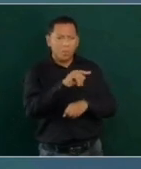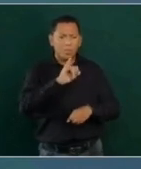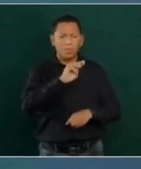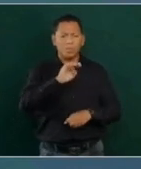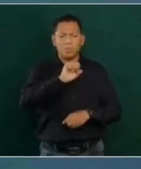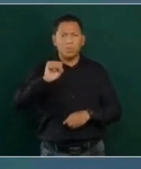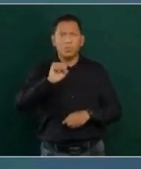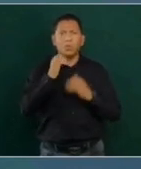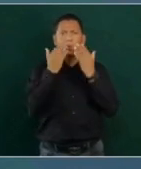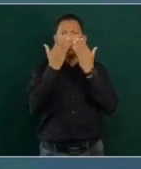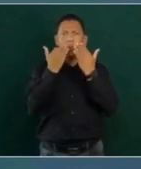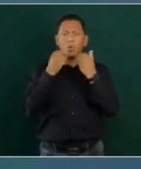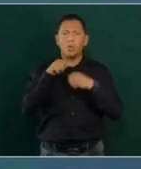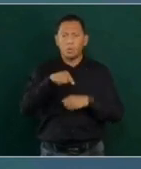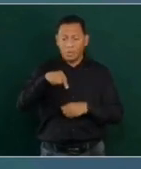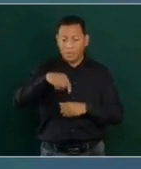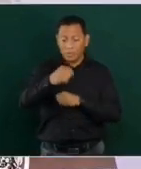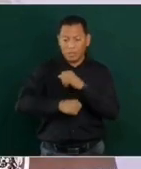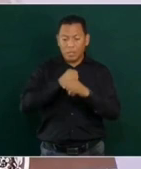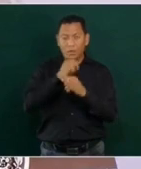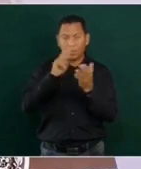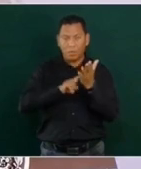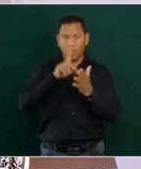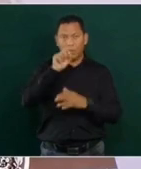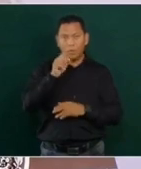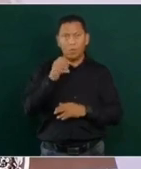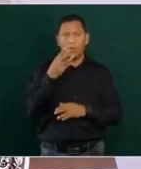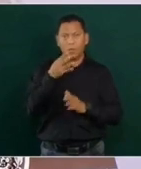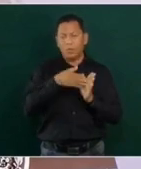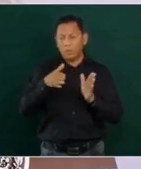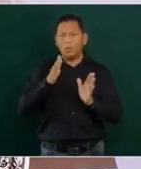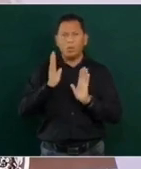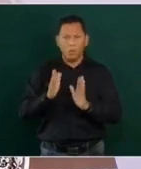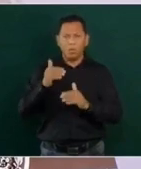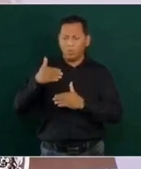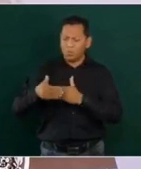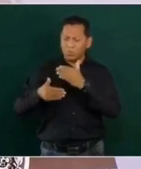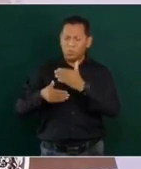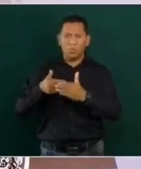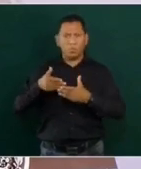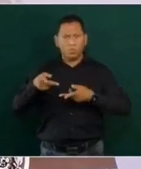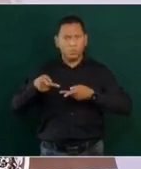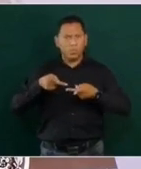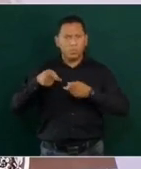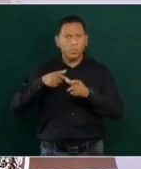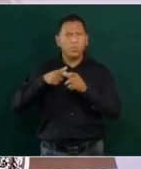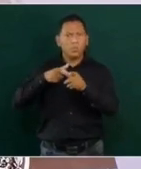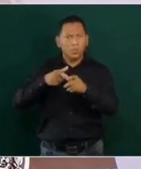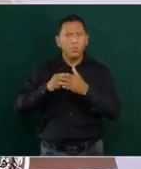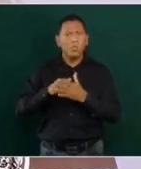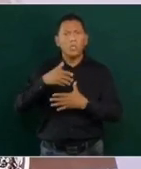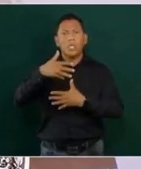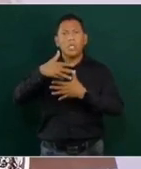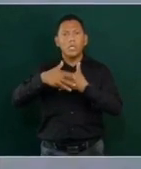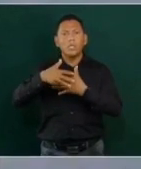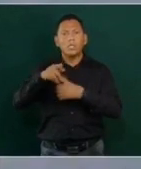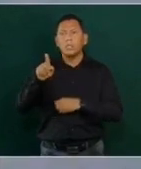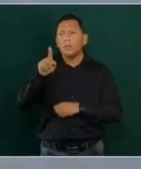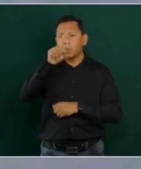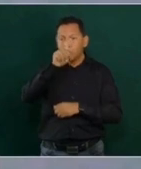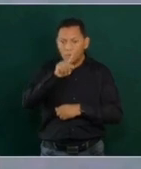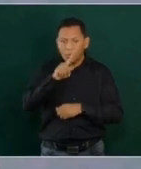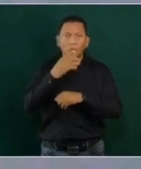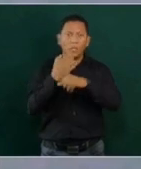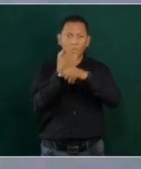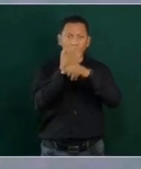dejar listo este año. Ya hemos avanzado en 15 estados